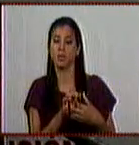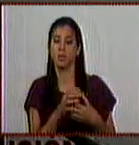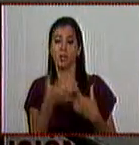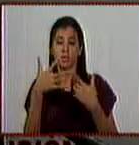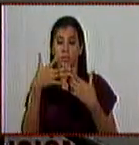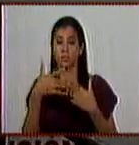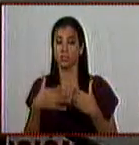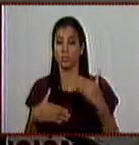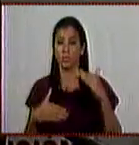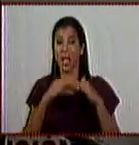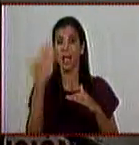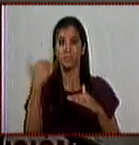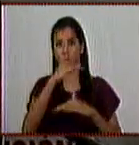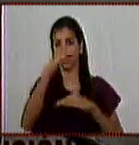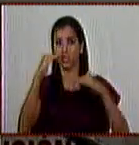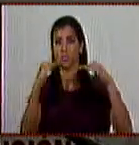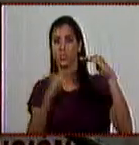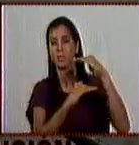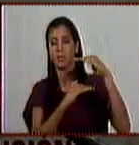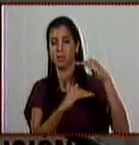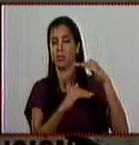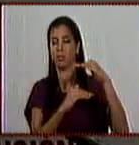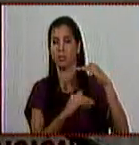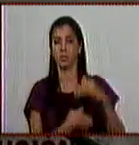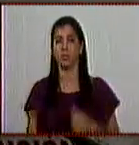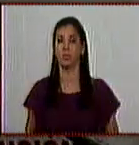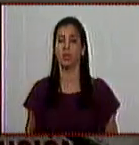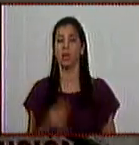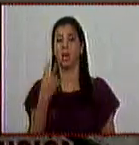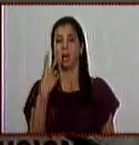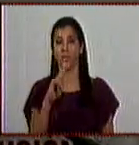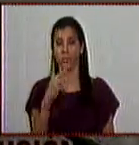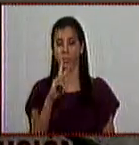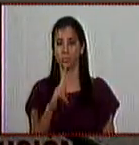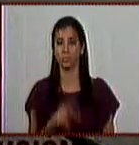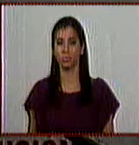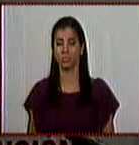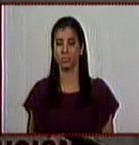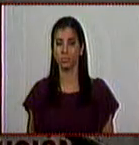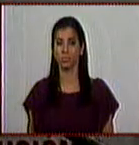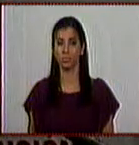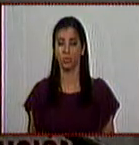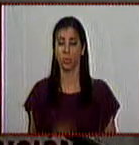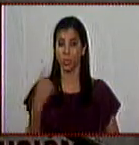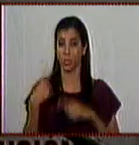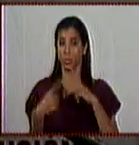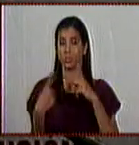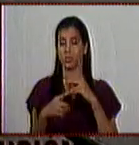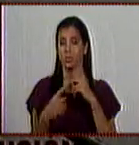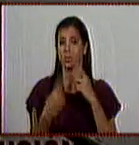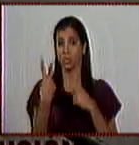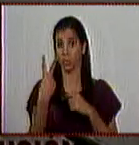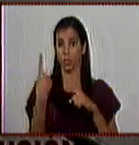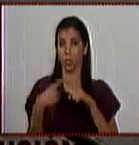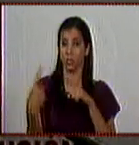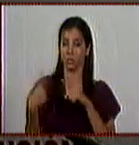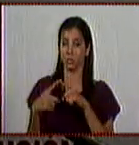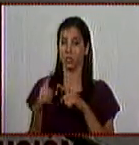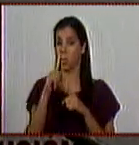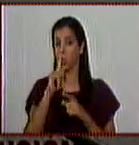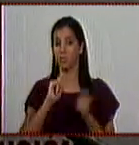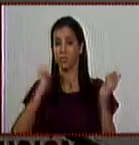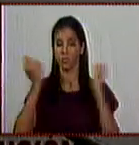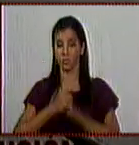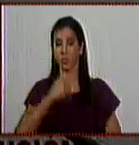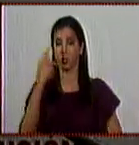no fue está siendo sometido a dos elementos que decía Álvaro García linera que es la transformación